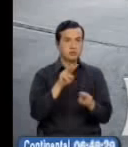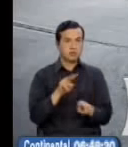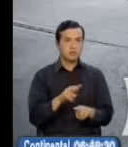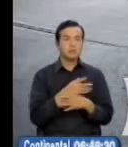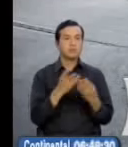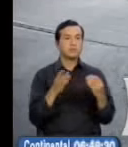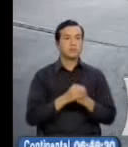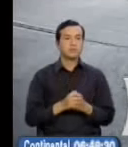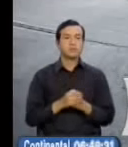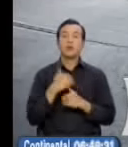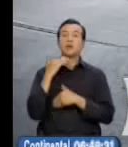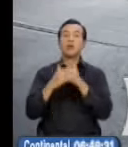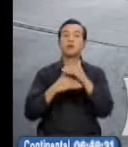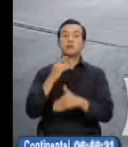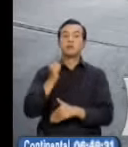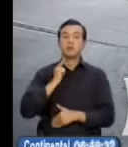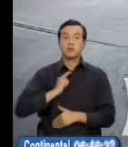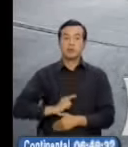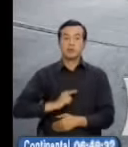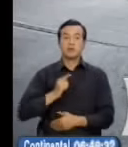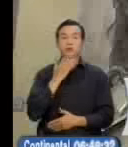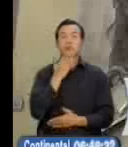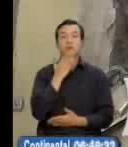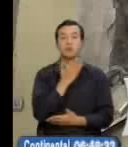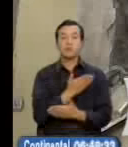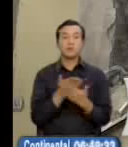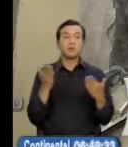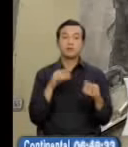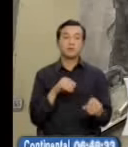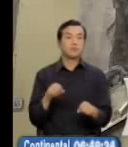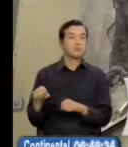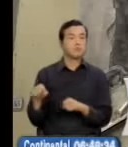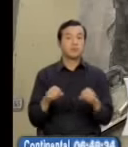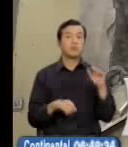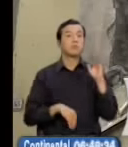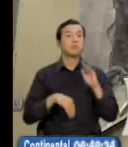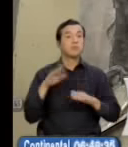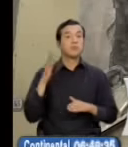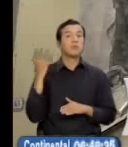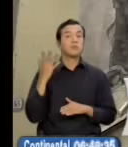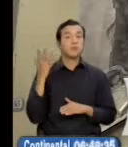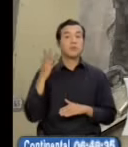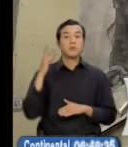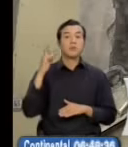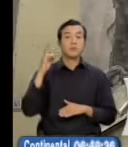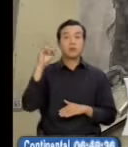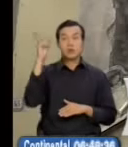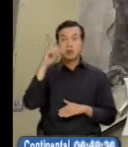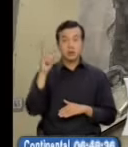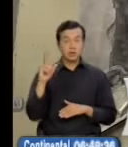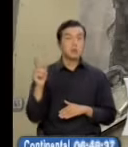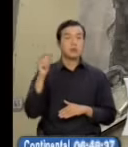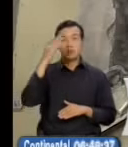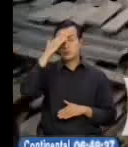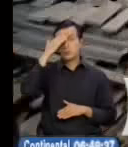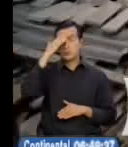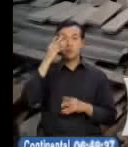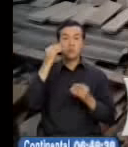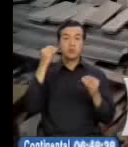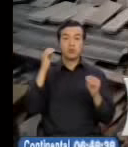momento. Estaremos dando más detalles sobre estos movimientos telúricos, sobre todo el que sucedió en Italia, porque recordemos que muchos de